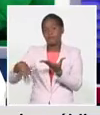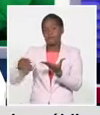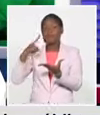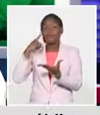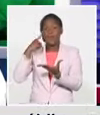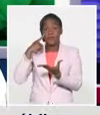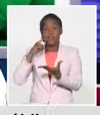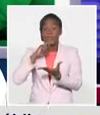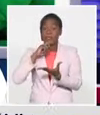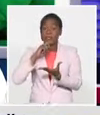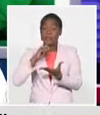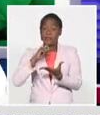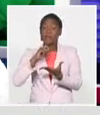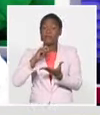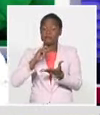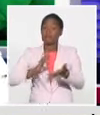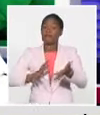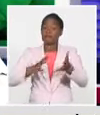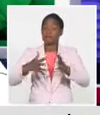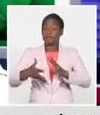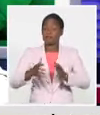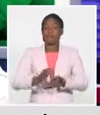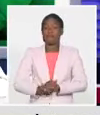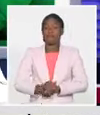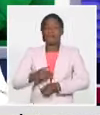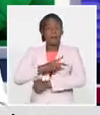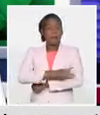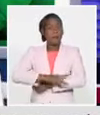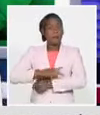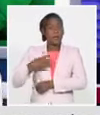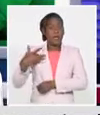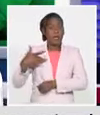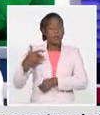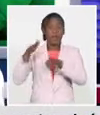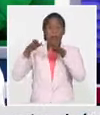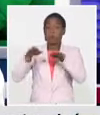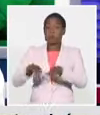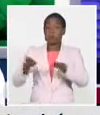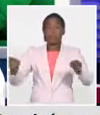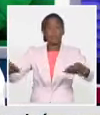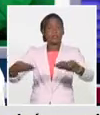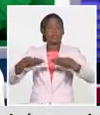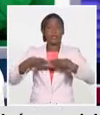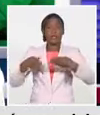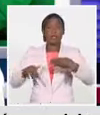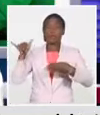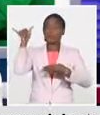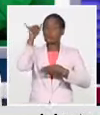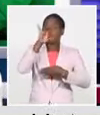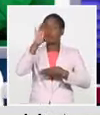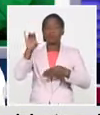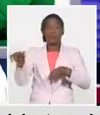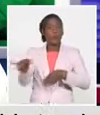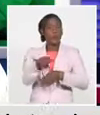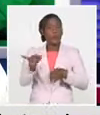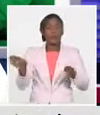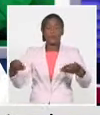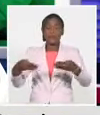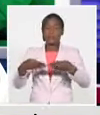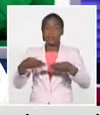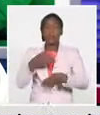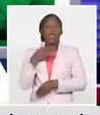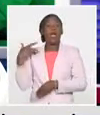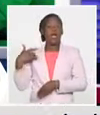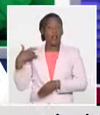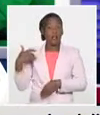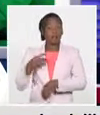estos momentos. Argentina cerró toda su frontera, no puede entrar nadie, pero ya con una cifra muy elevada